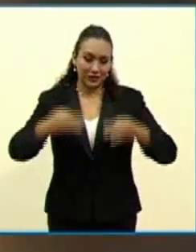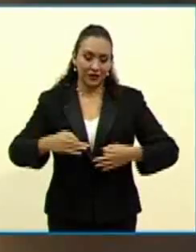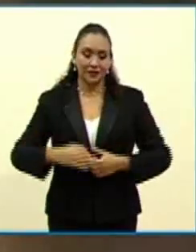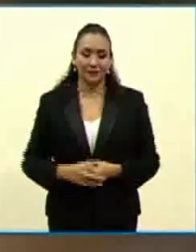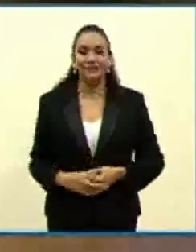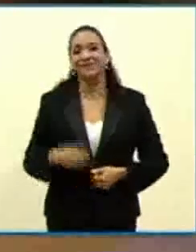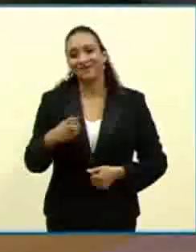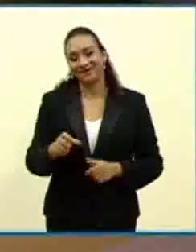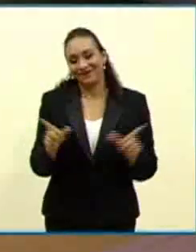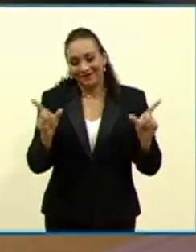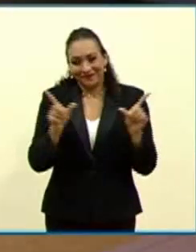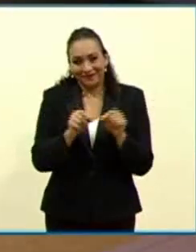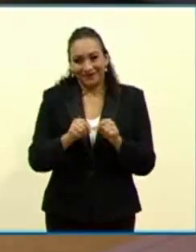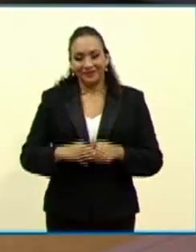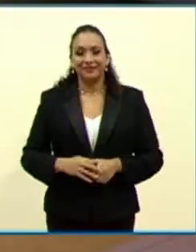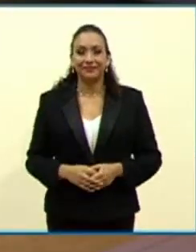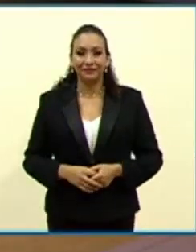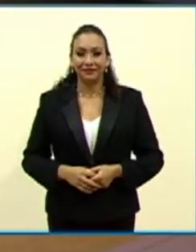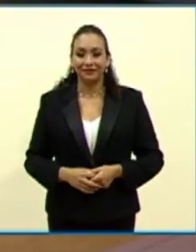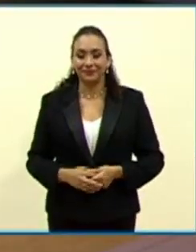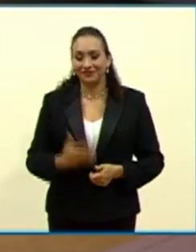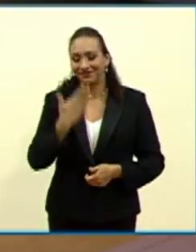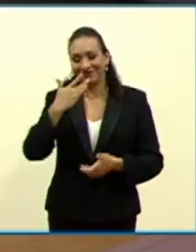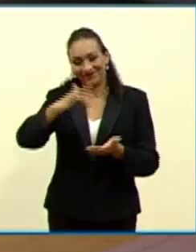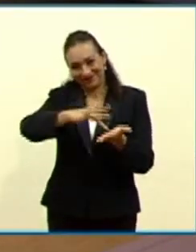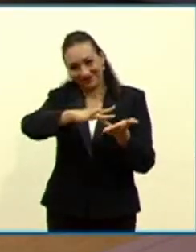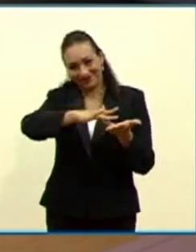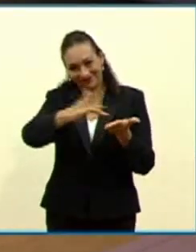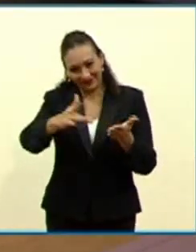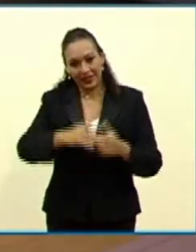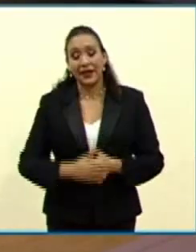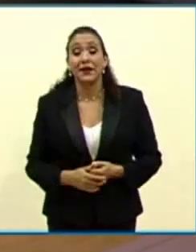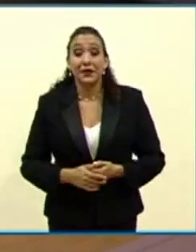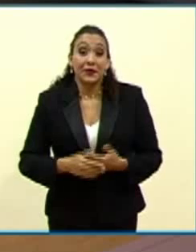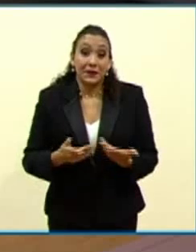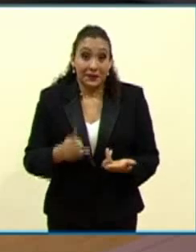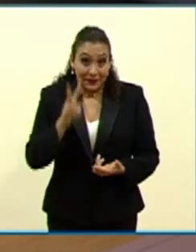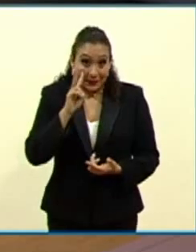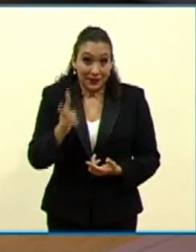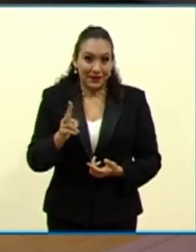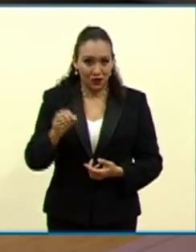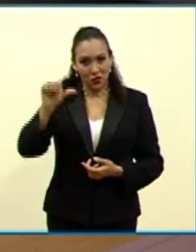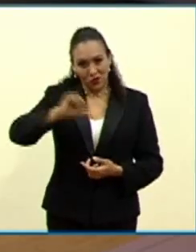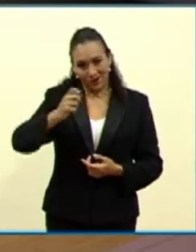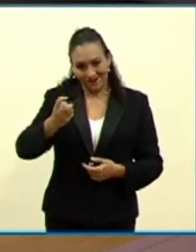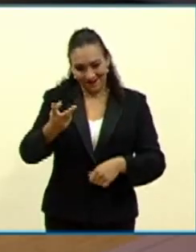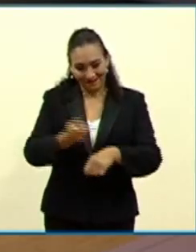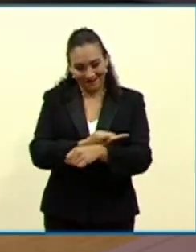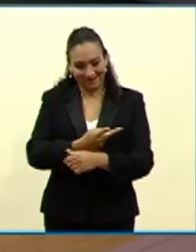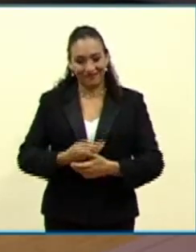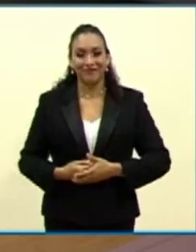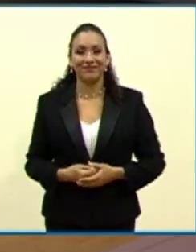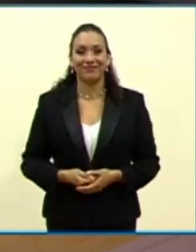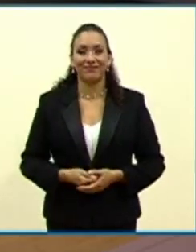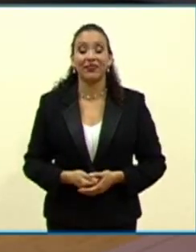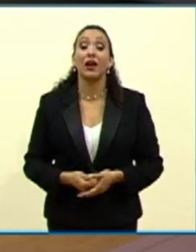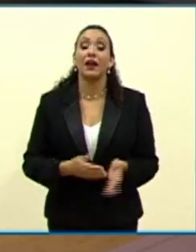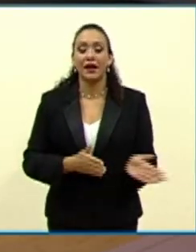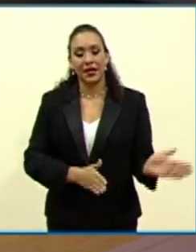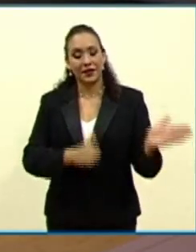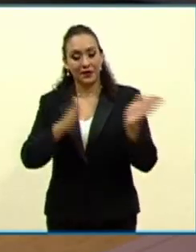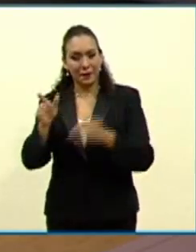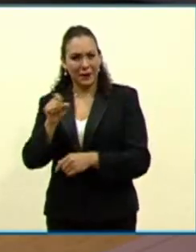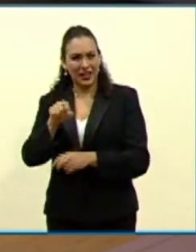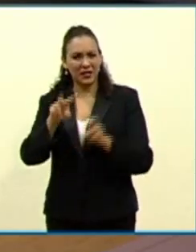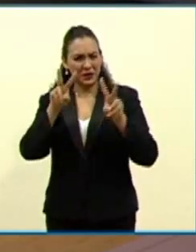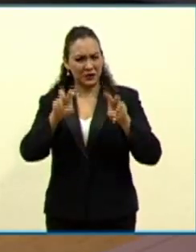Es el reporte que les tenemos. Muchas gracias, Mario, por este resumen, pues ahí lo que resolvió la Corte esta tarde. Y en más de este